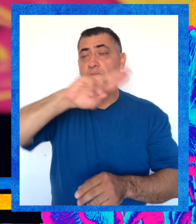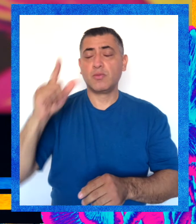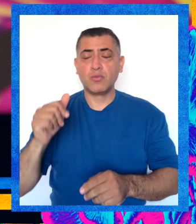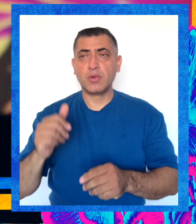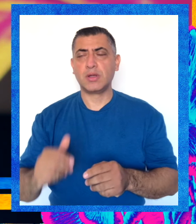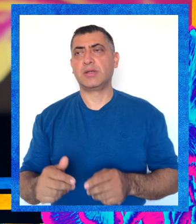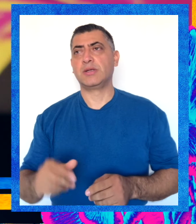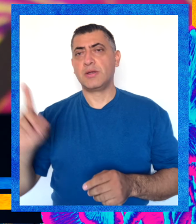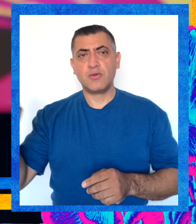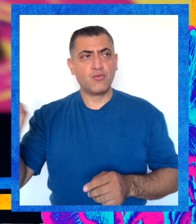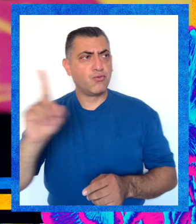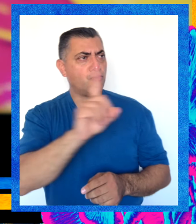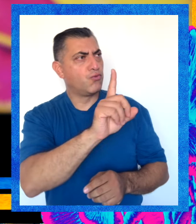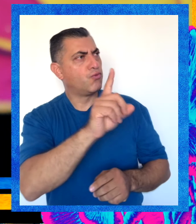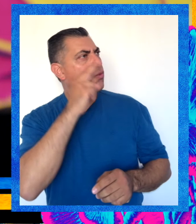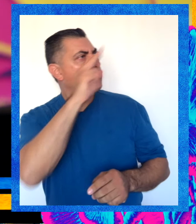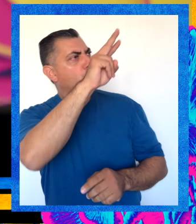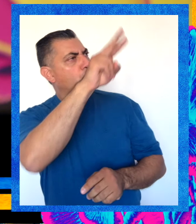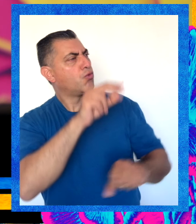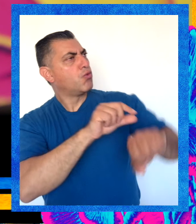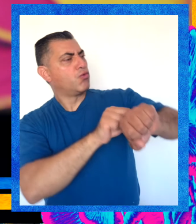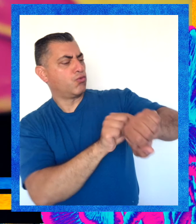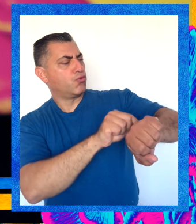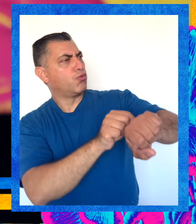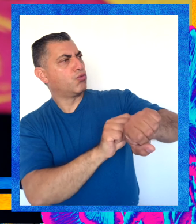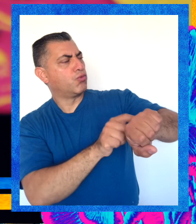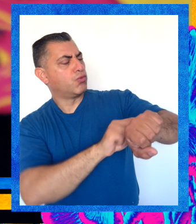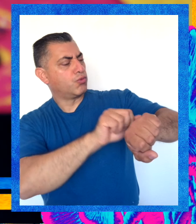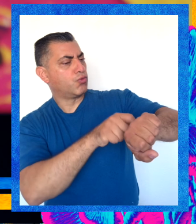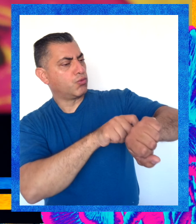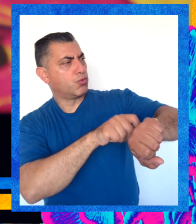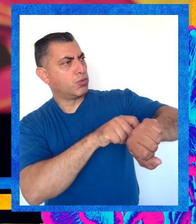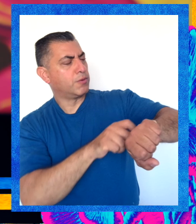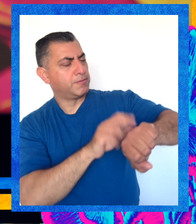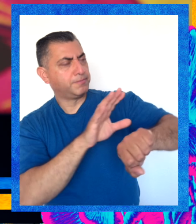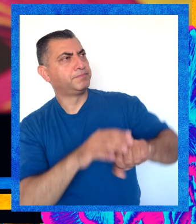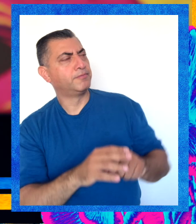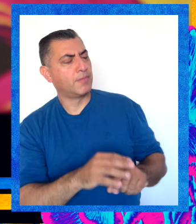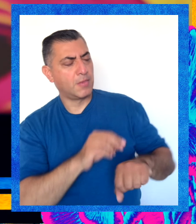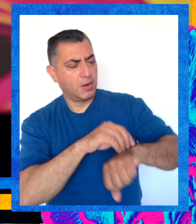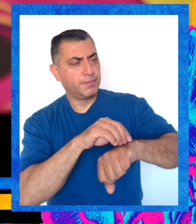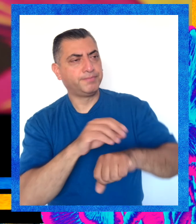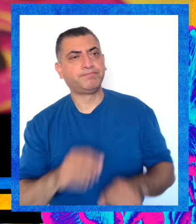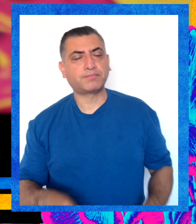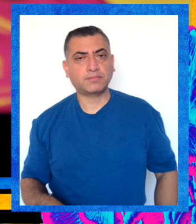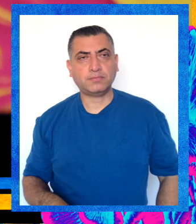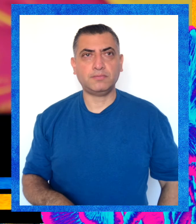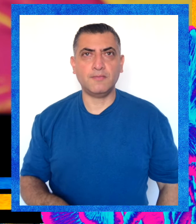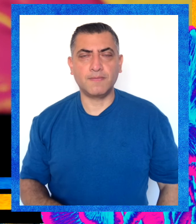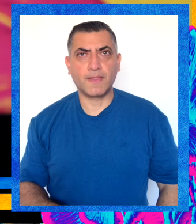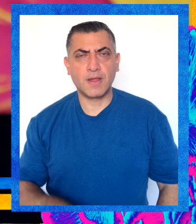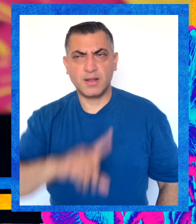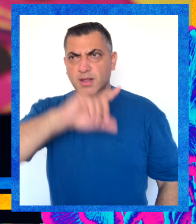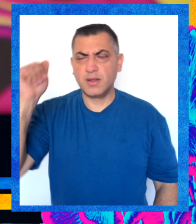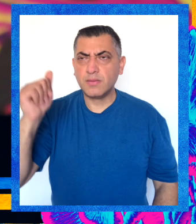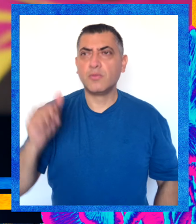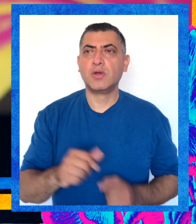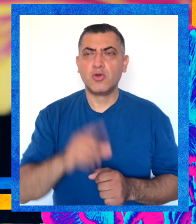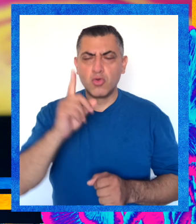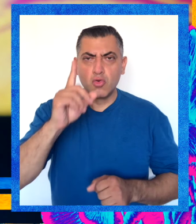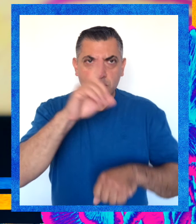a trabajar y todas las tardes pasaba y ajustaba su reloj a la relojería que estaba cerca del trabajo pase el